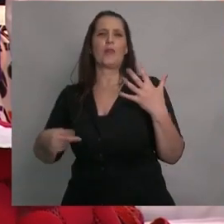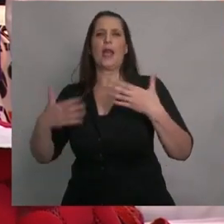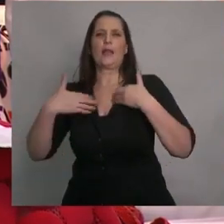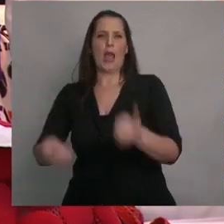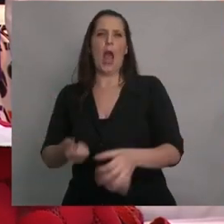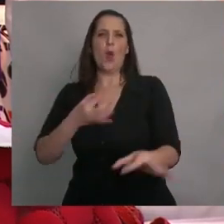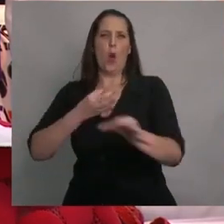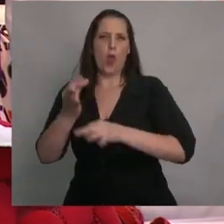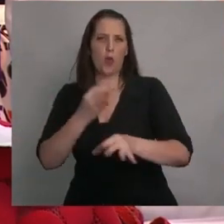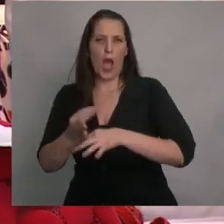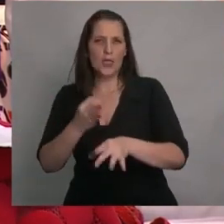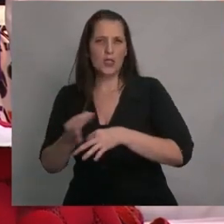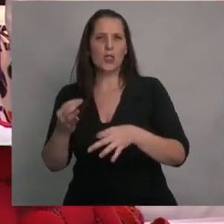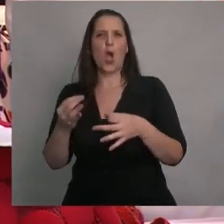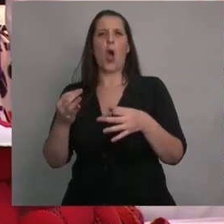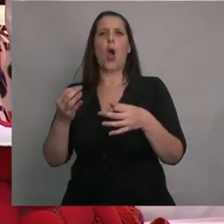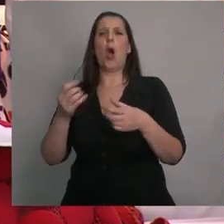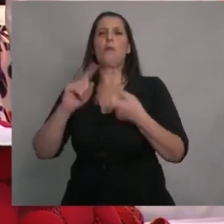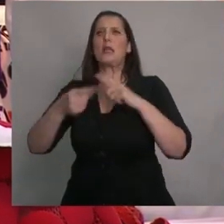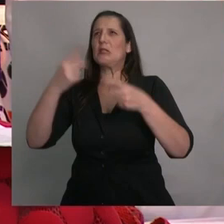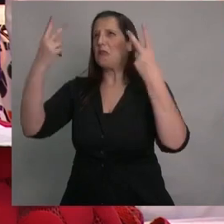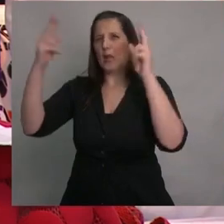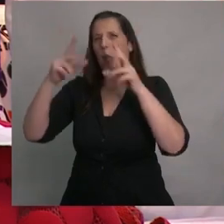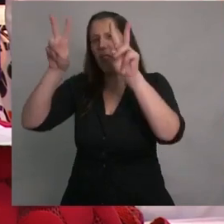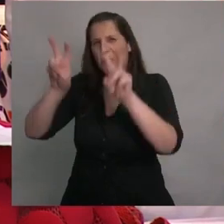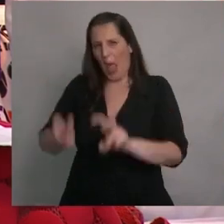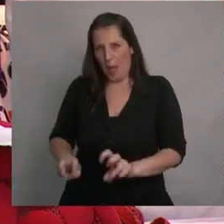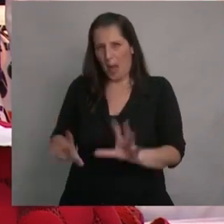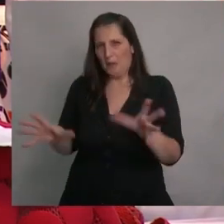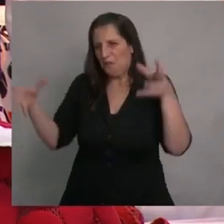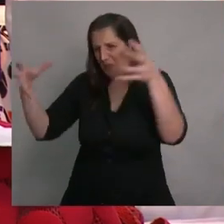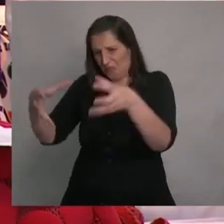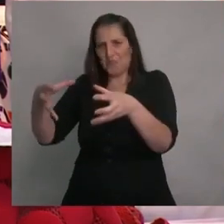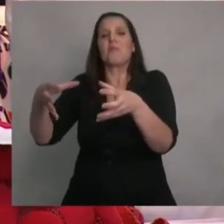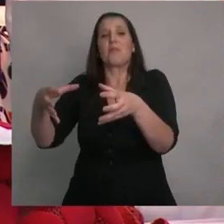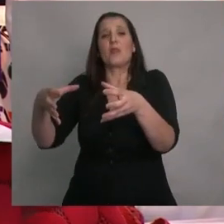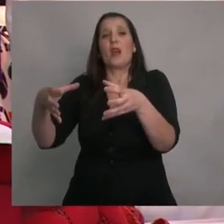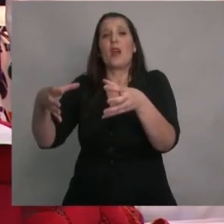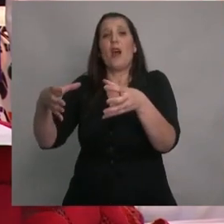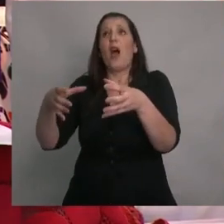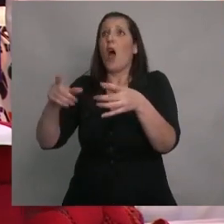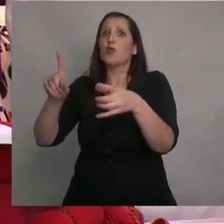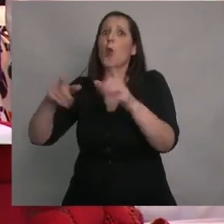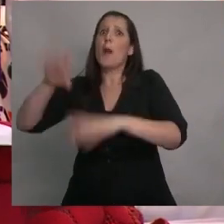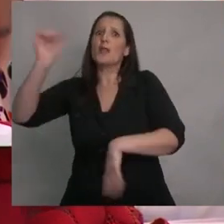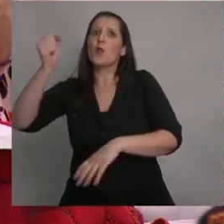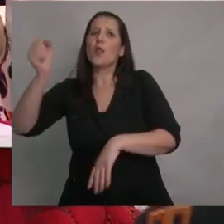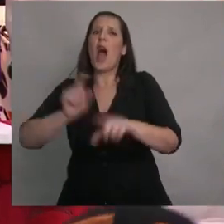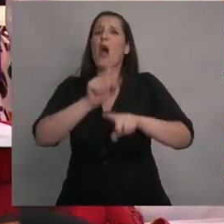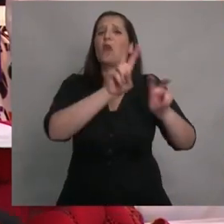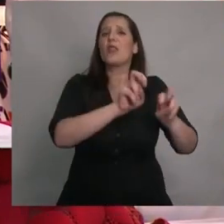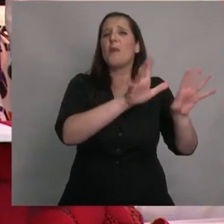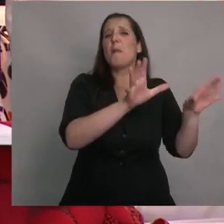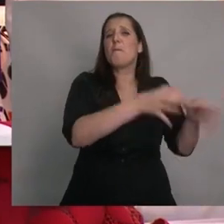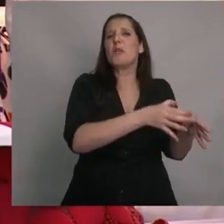salud, educación, relaciones internacionales, los temas del centro y temas de minorías, temas de las